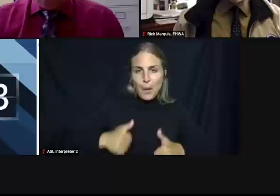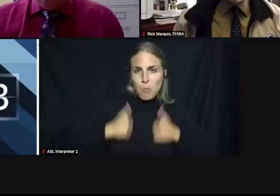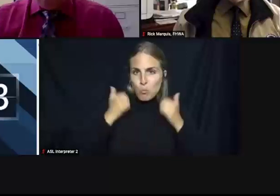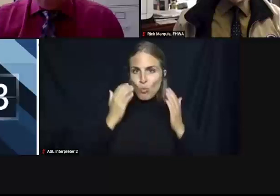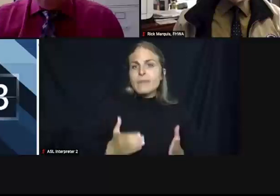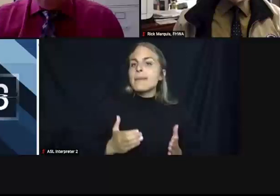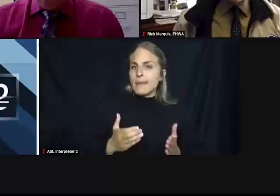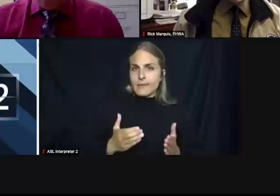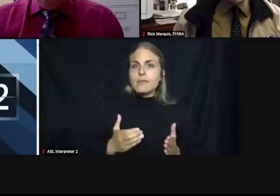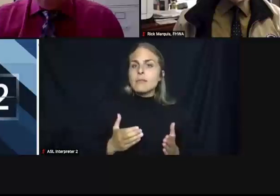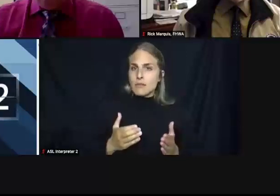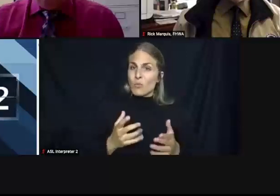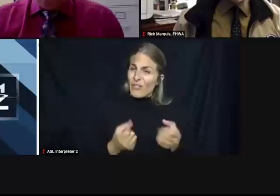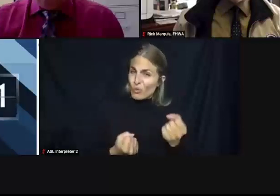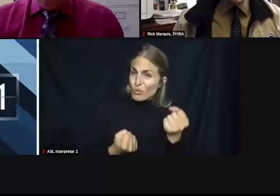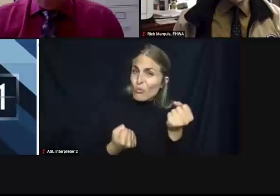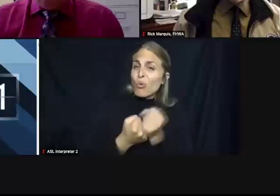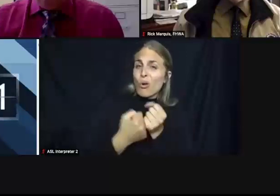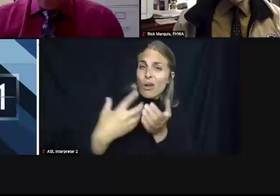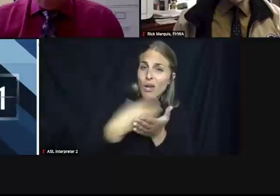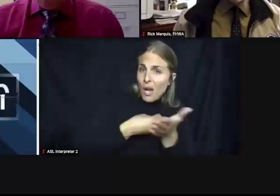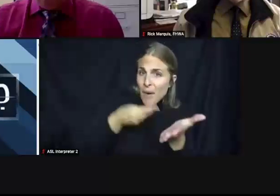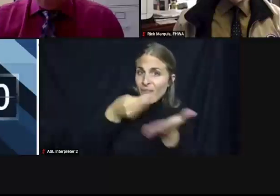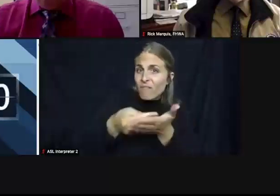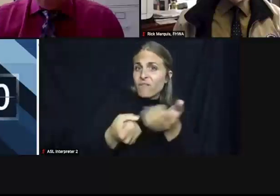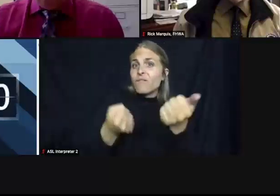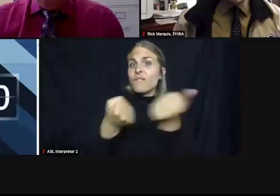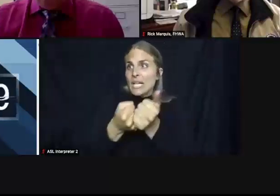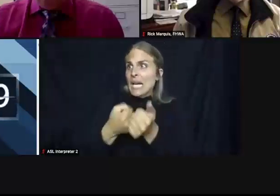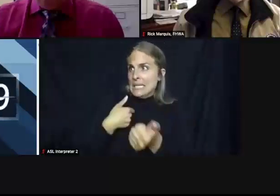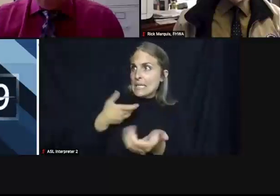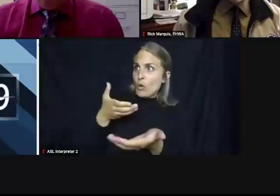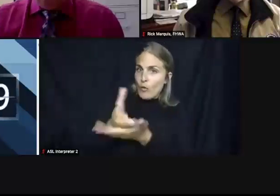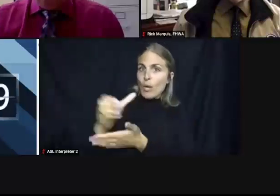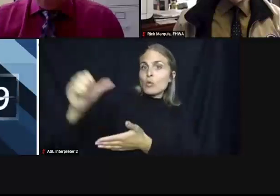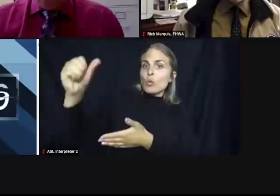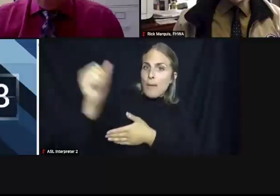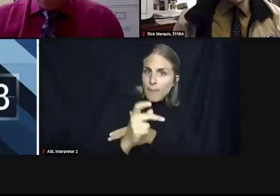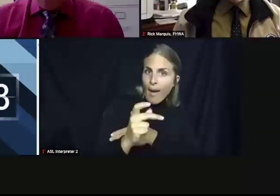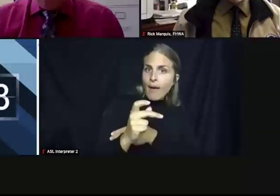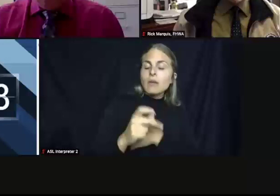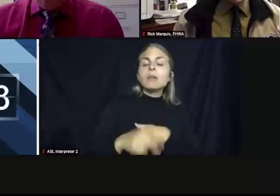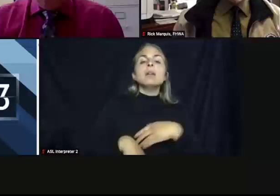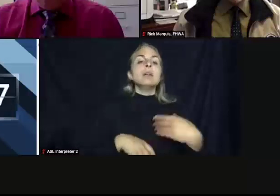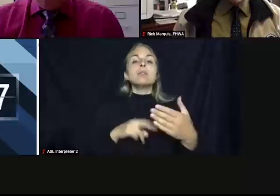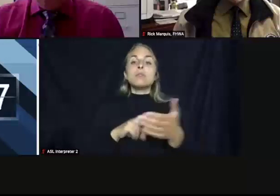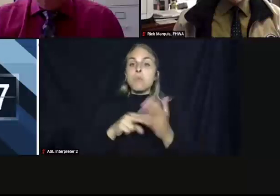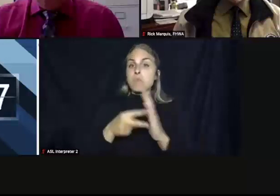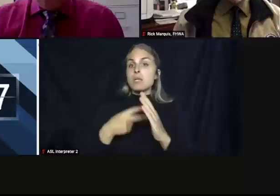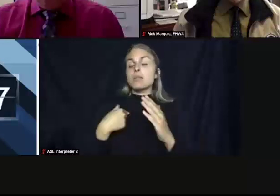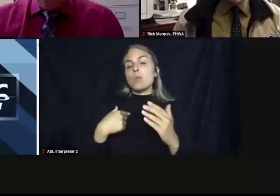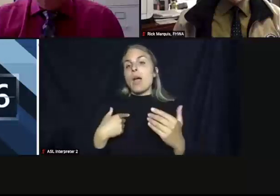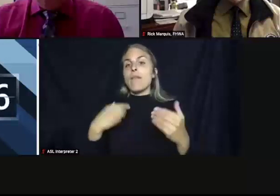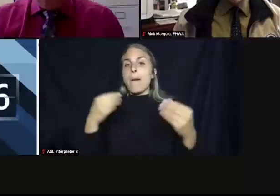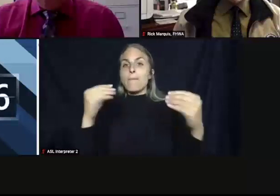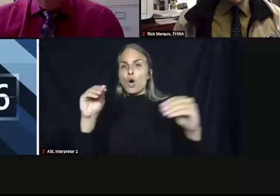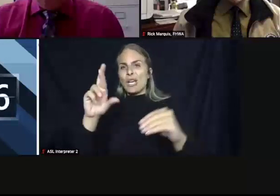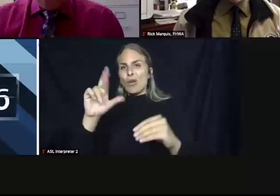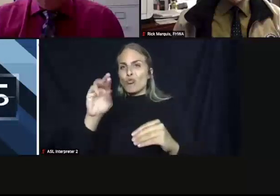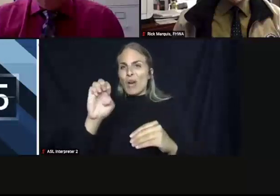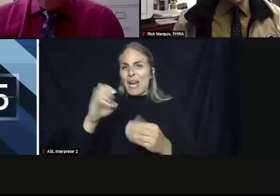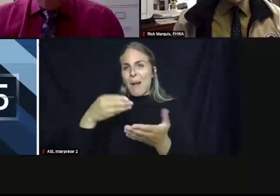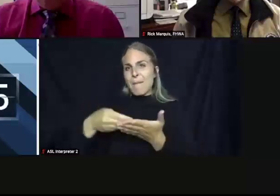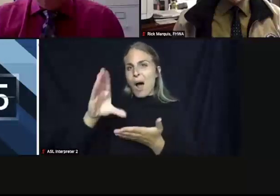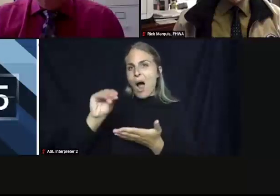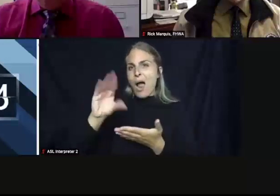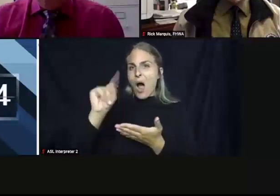locales al darle apoyos, financiamiento y el derecho de regresar a sus viviendas